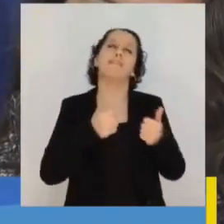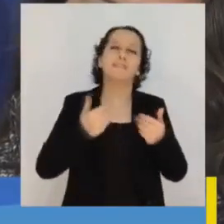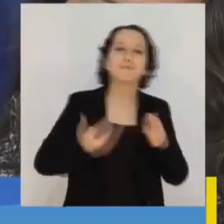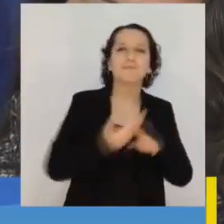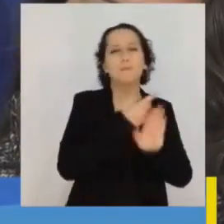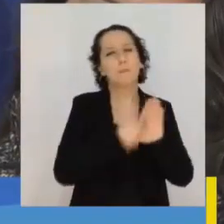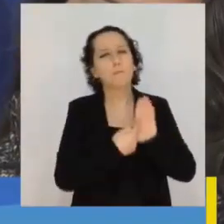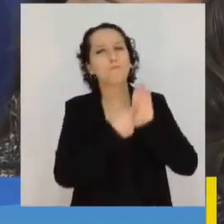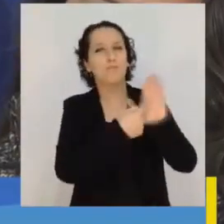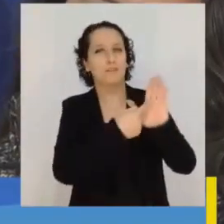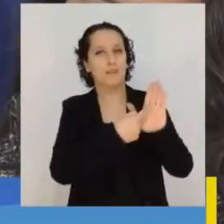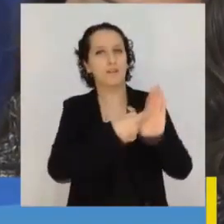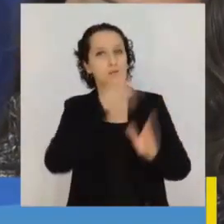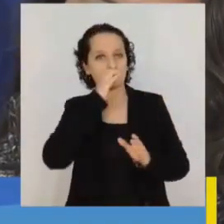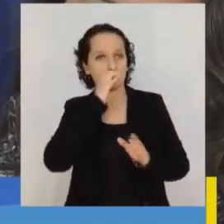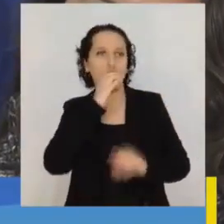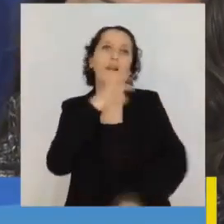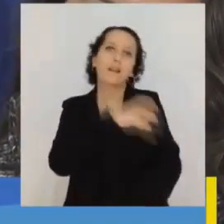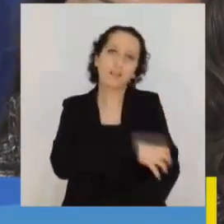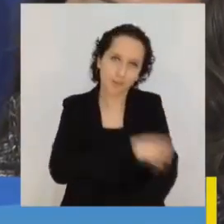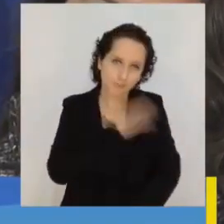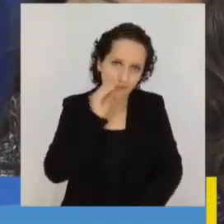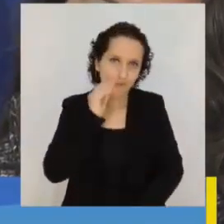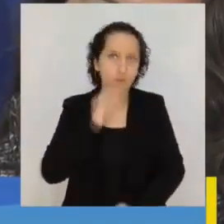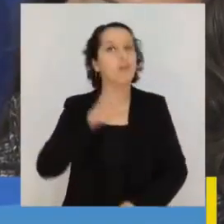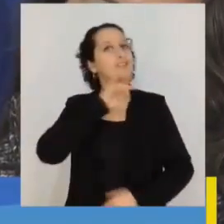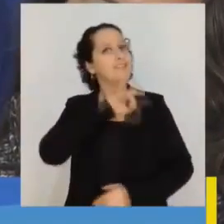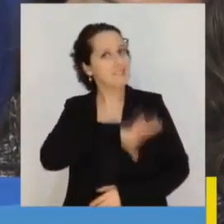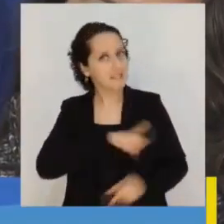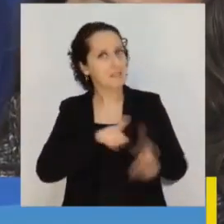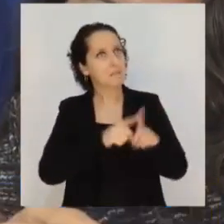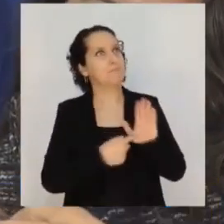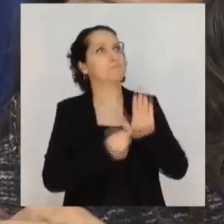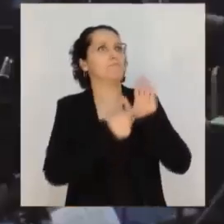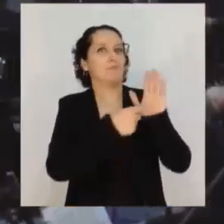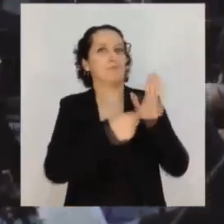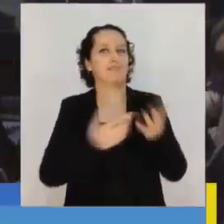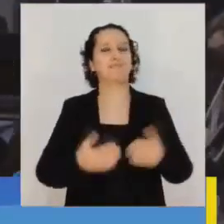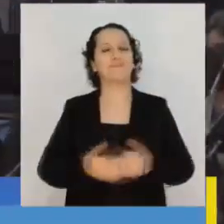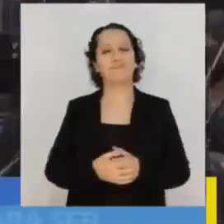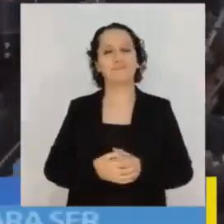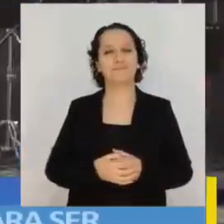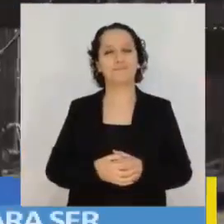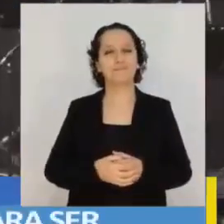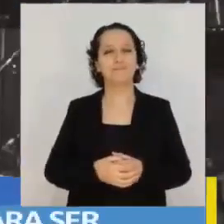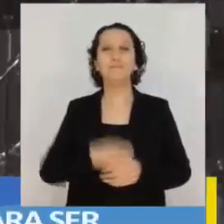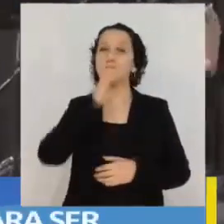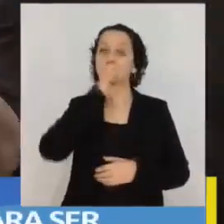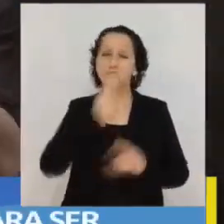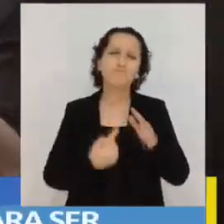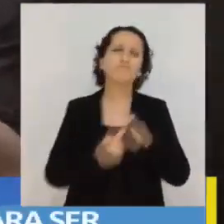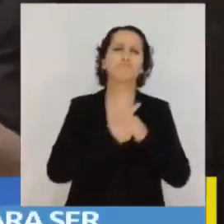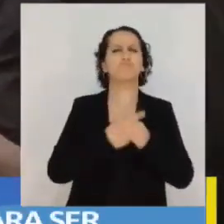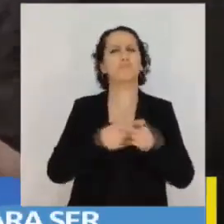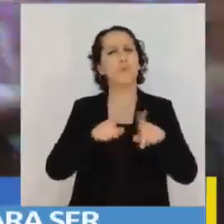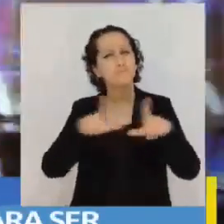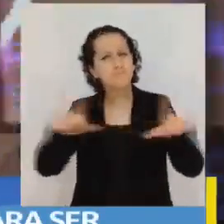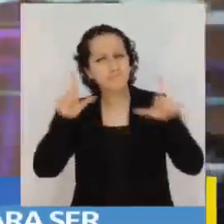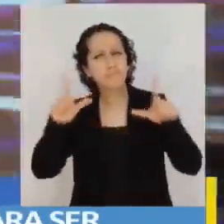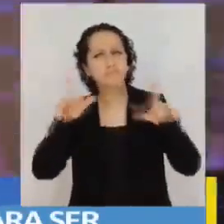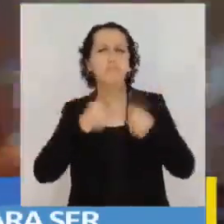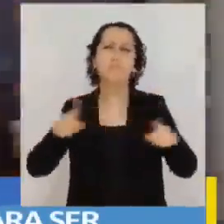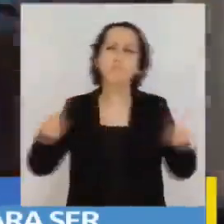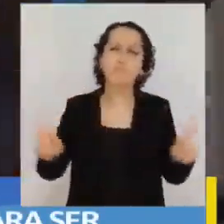comuna y nuestra región y por supuesto nuestro país como ciudad importante creativa a nivel nacional. Concepción ha destacado en el rubro, pues